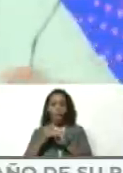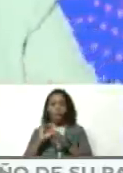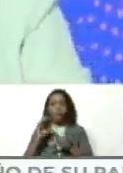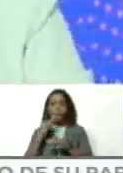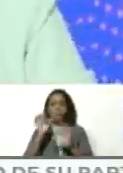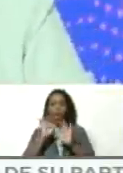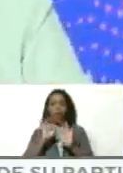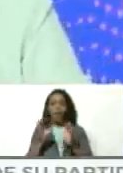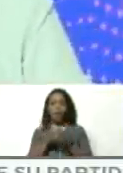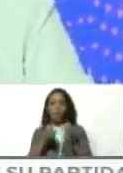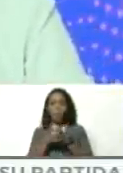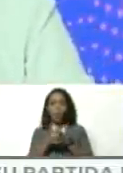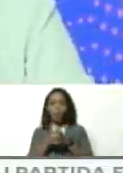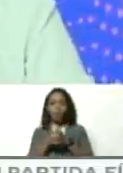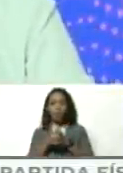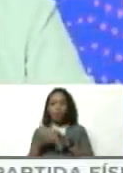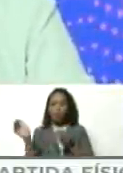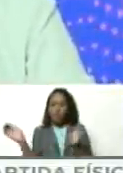cualquier partido.